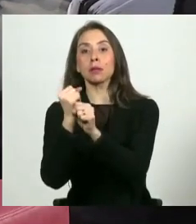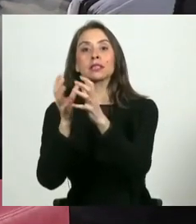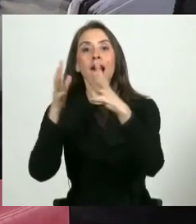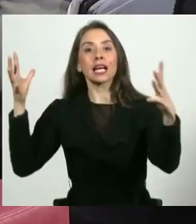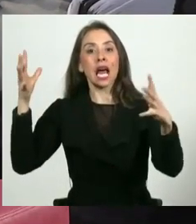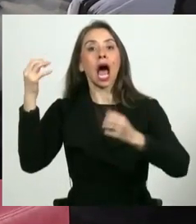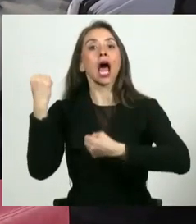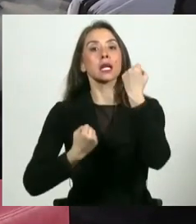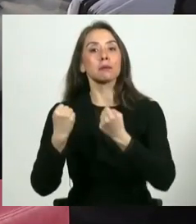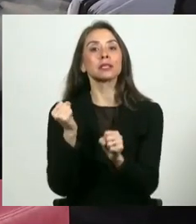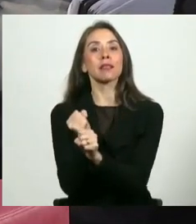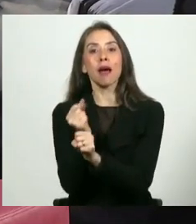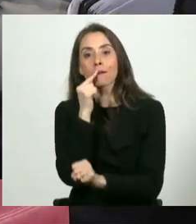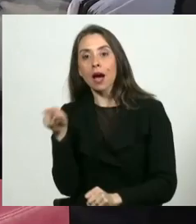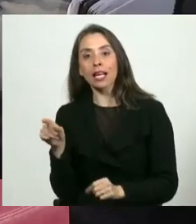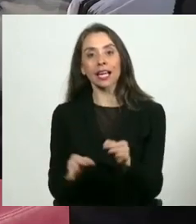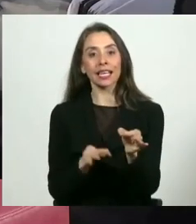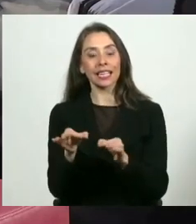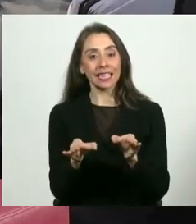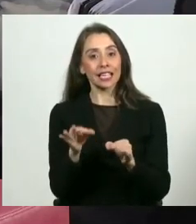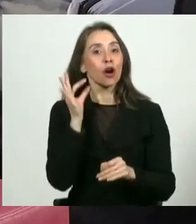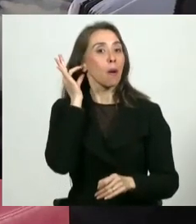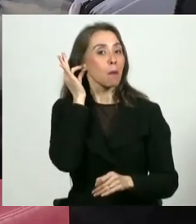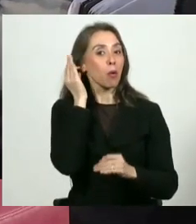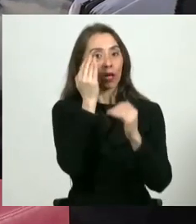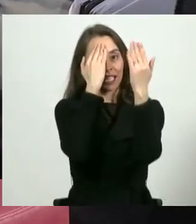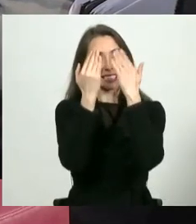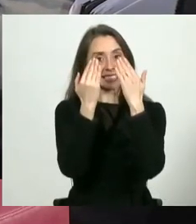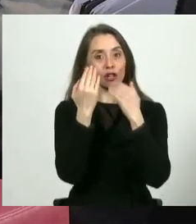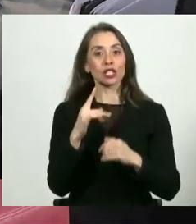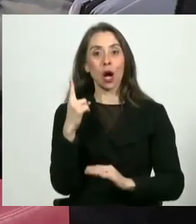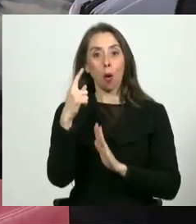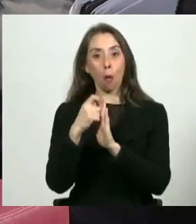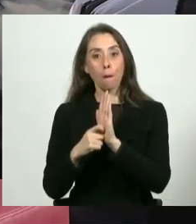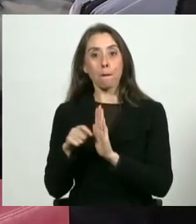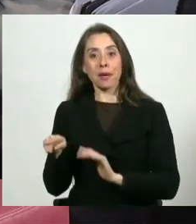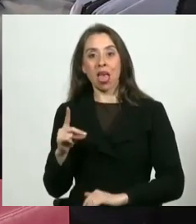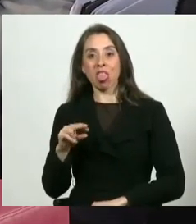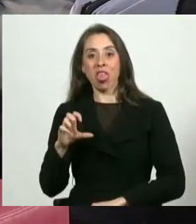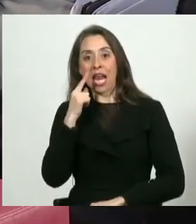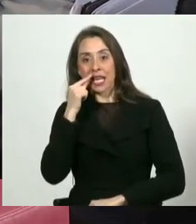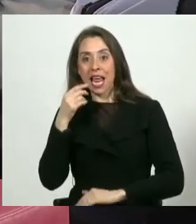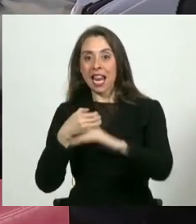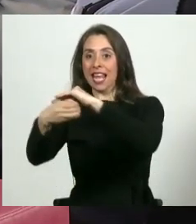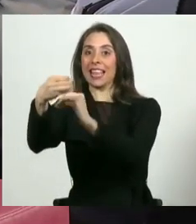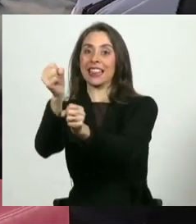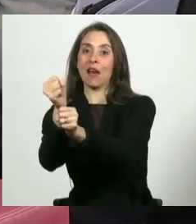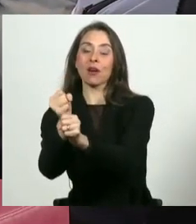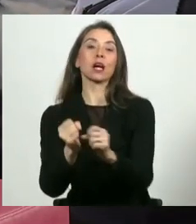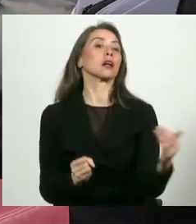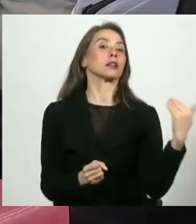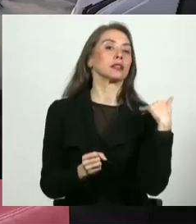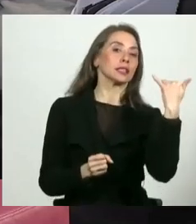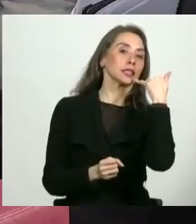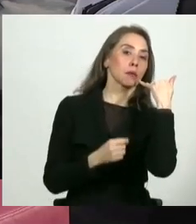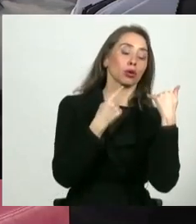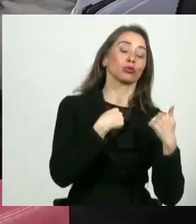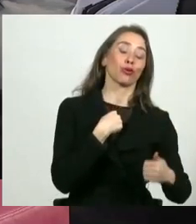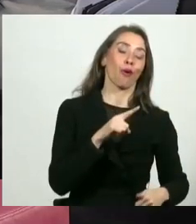como ingeniero. La psicóloga, al mes de que Daniel estaba colocado, la psicóloga nos llamó y dijo, yo tengo que hacer un mea